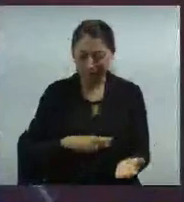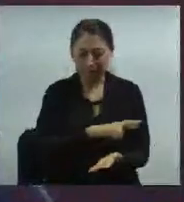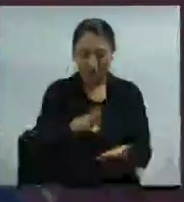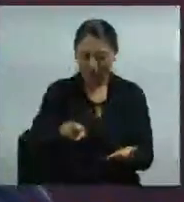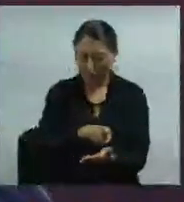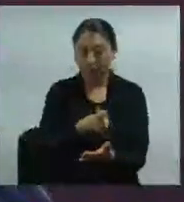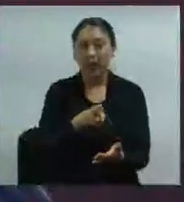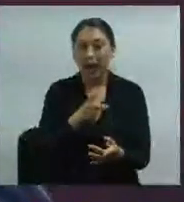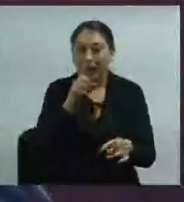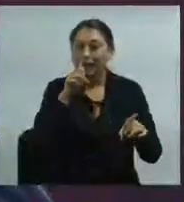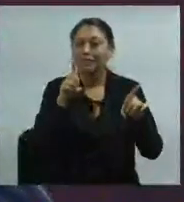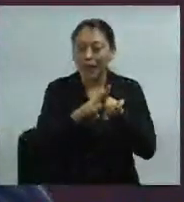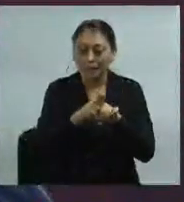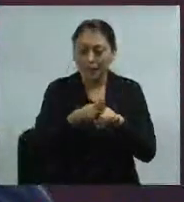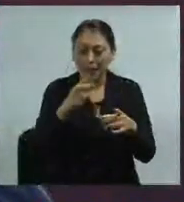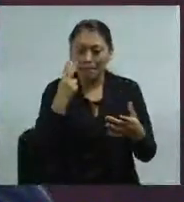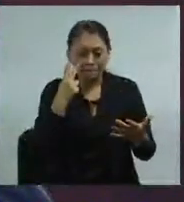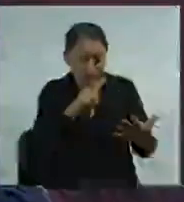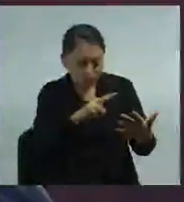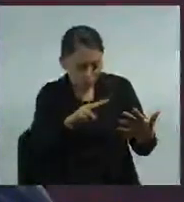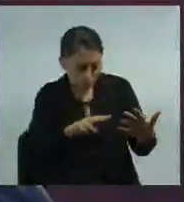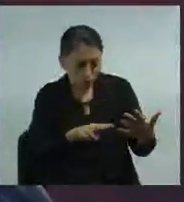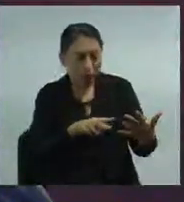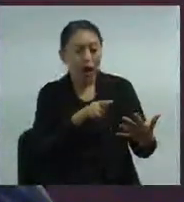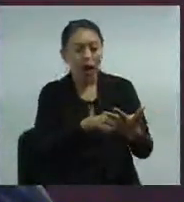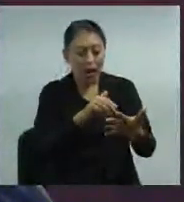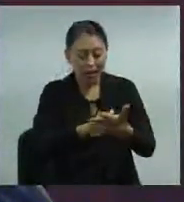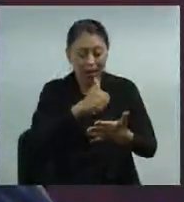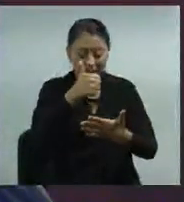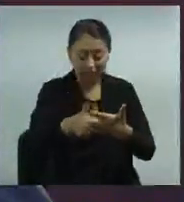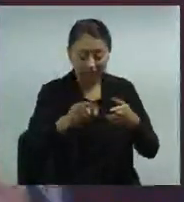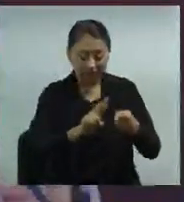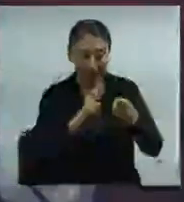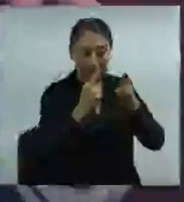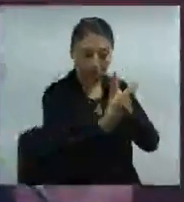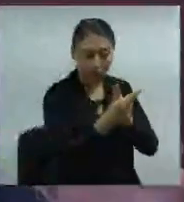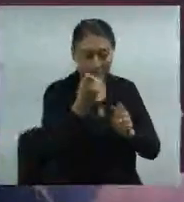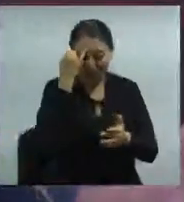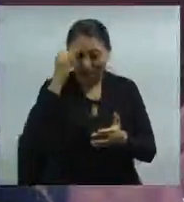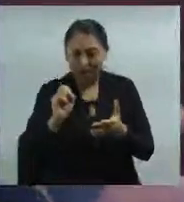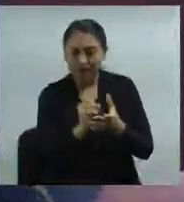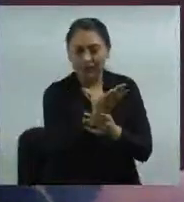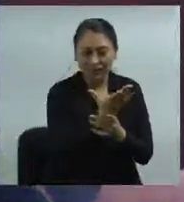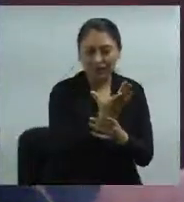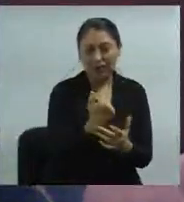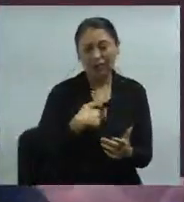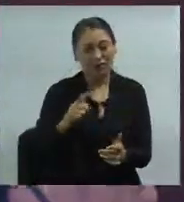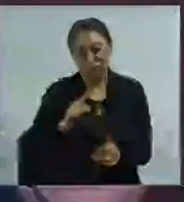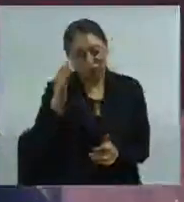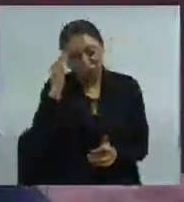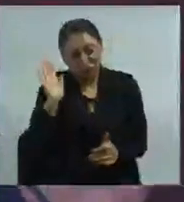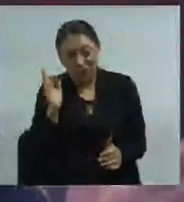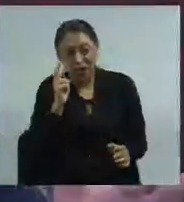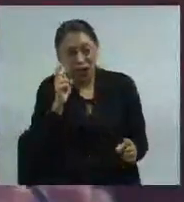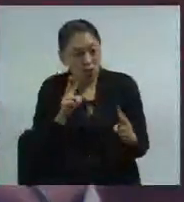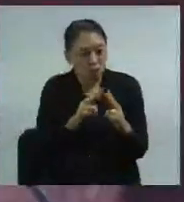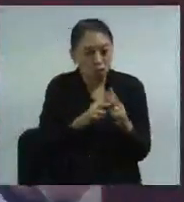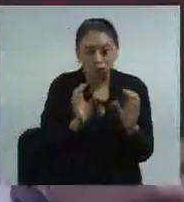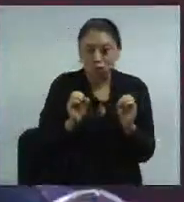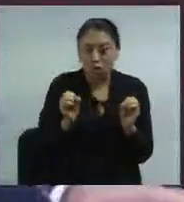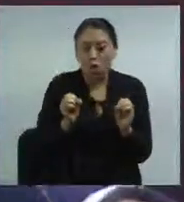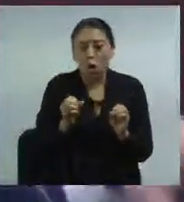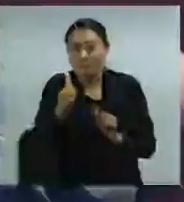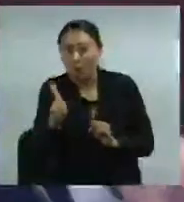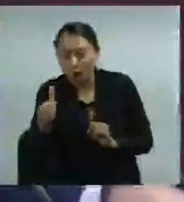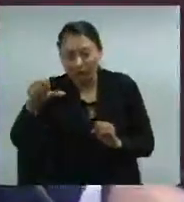aquí agendado una reforma, una iniciativa que yo honestamente no he leído, no sé si es buena o es mala, no